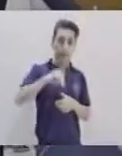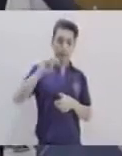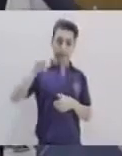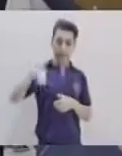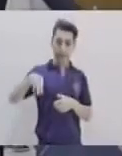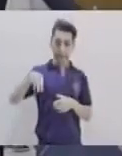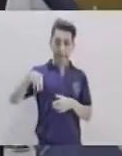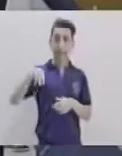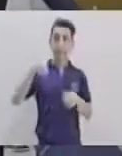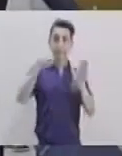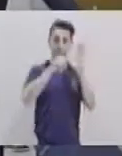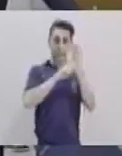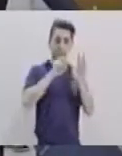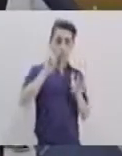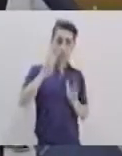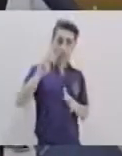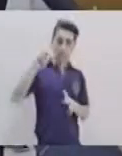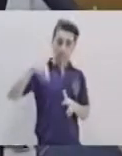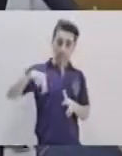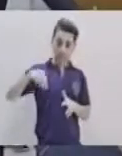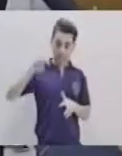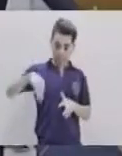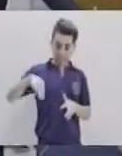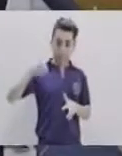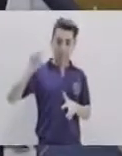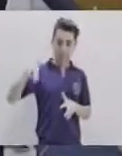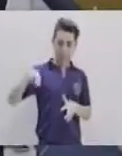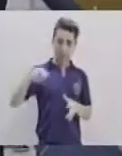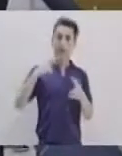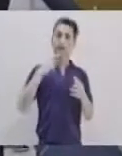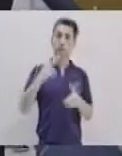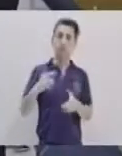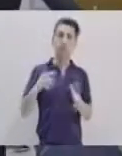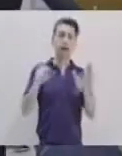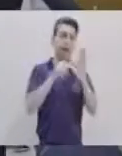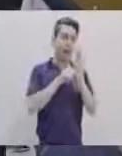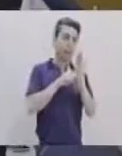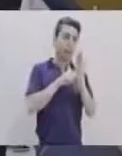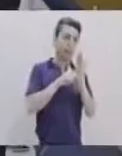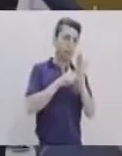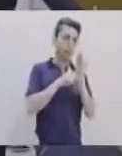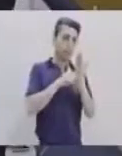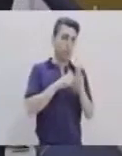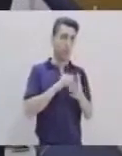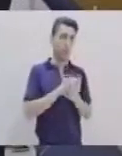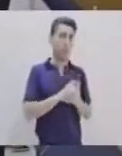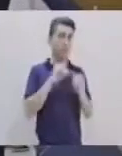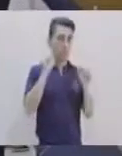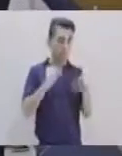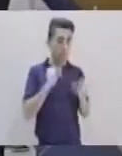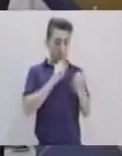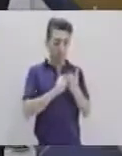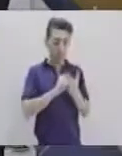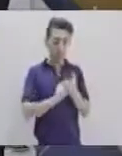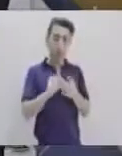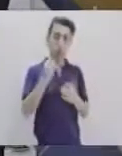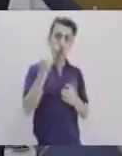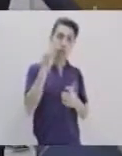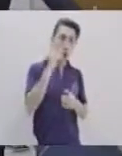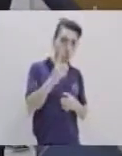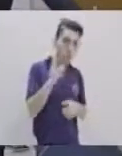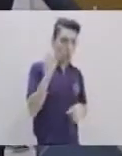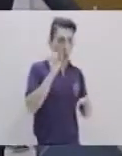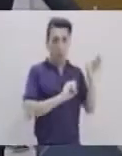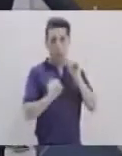2mn menos 3mn. Nos queda un resultado negativo. Podemos colocar el 1 o bien